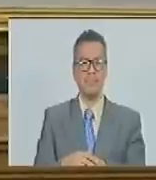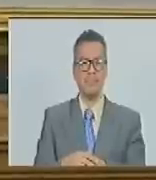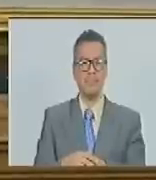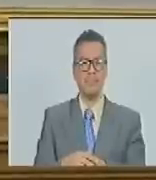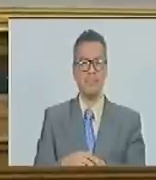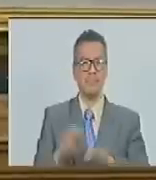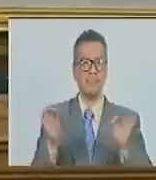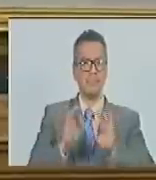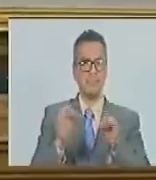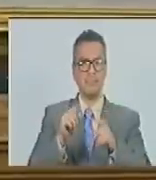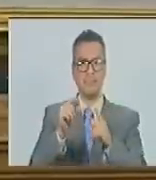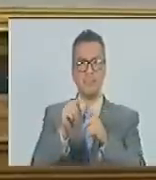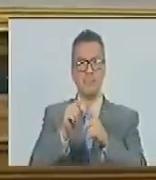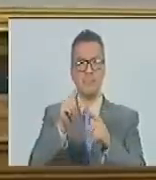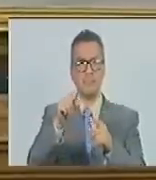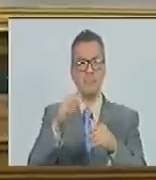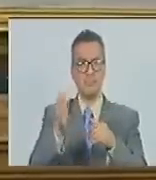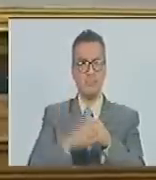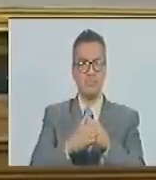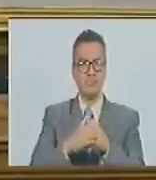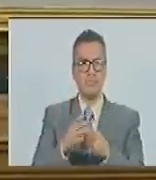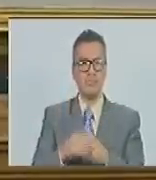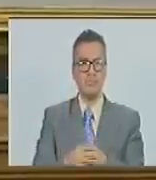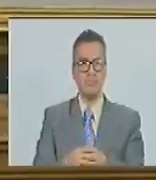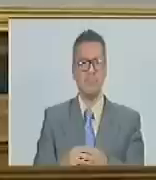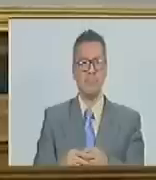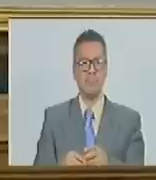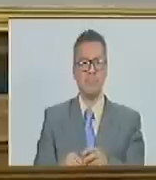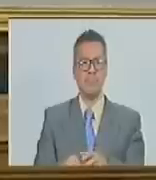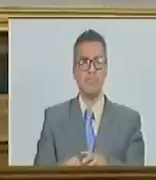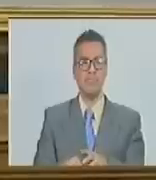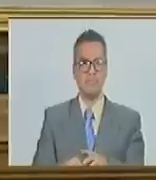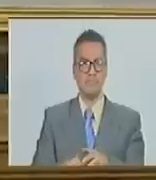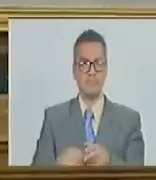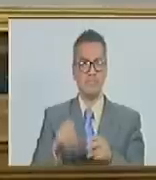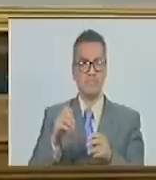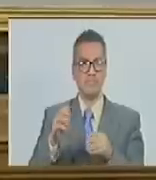Nadie más anotado en el derecho de palabra. Se va a cerrar. Se cierra.